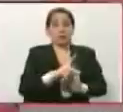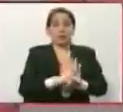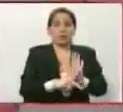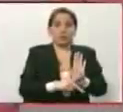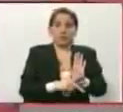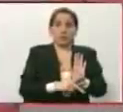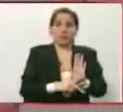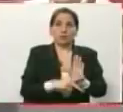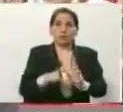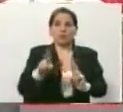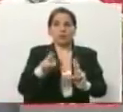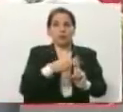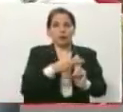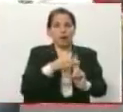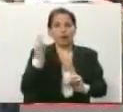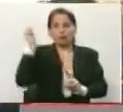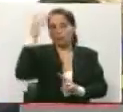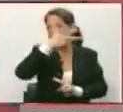Numeral Tron.